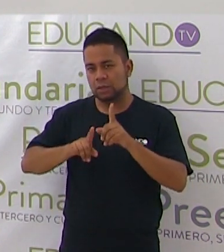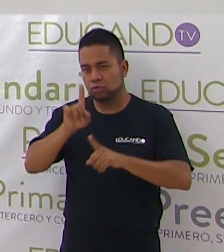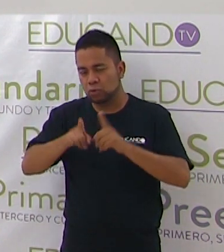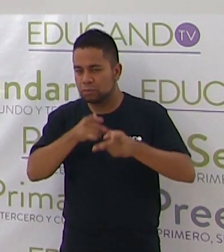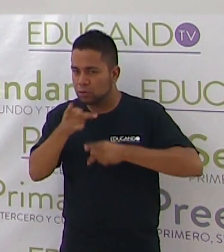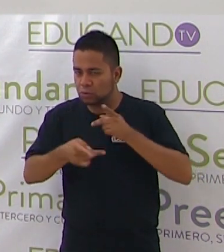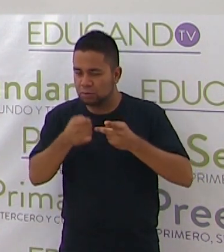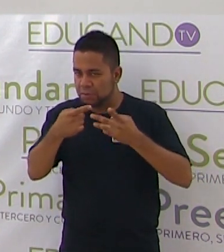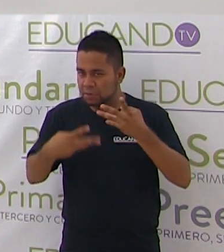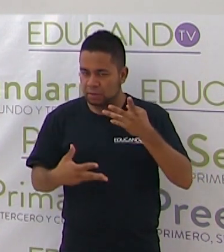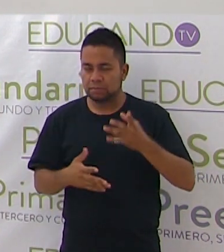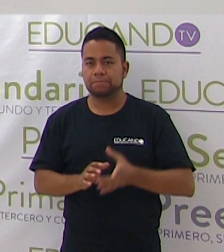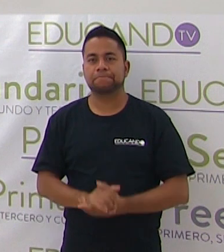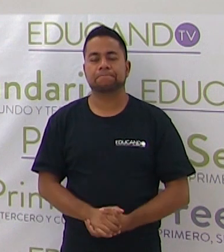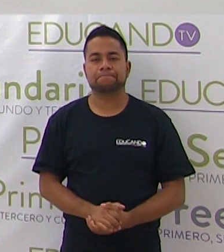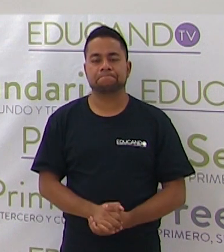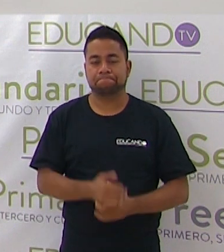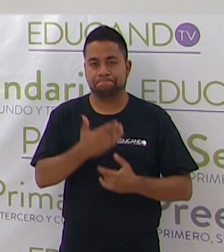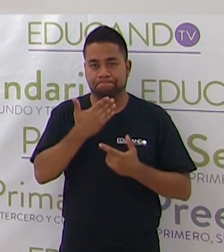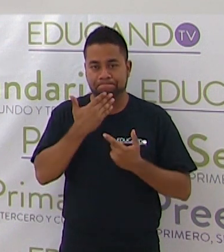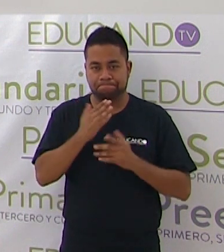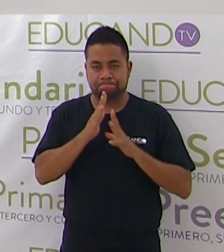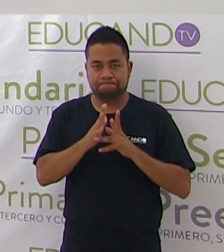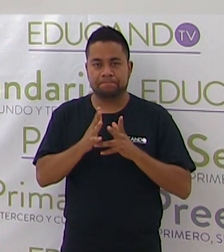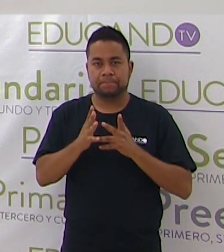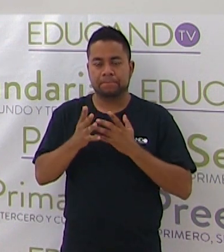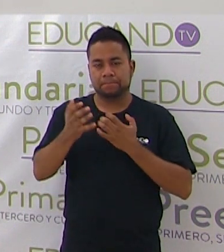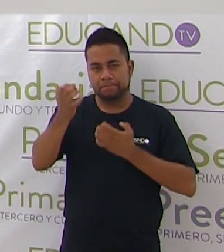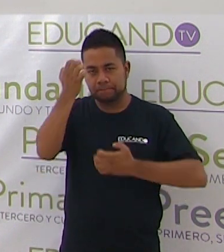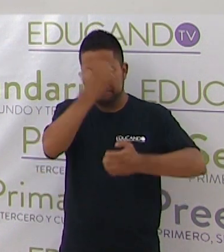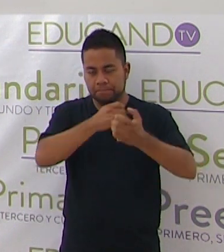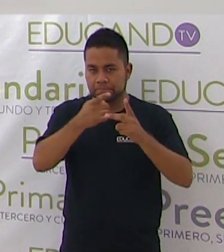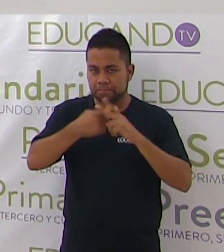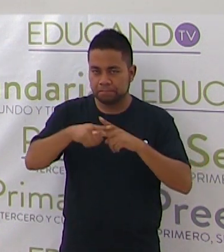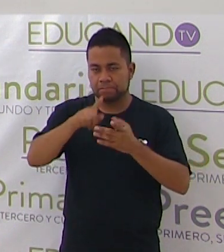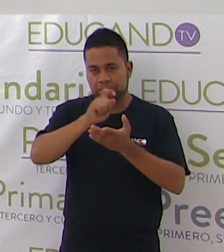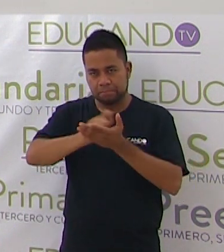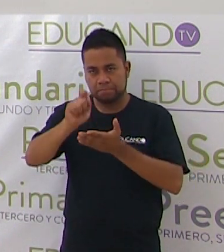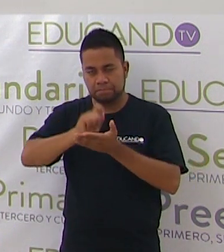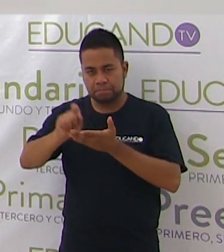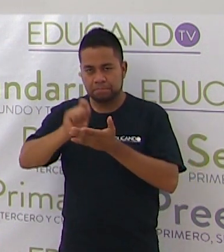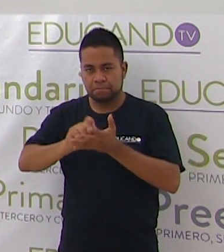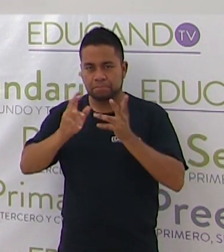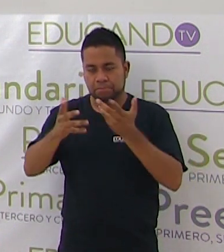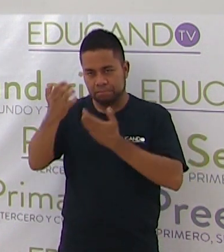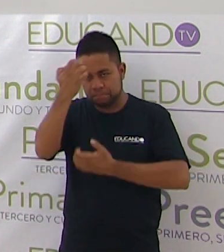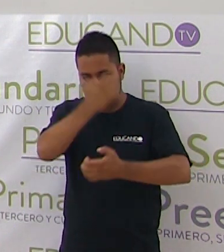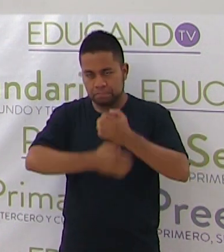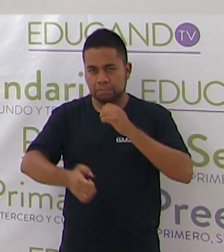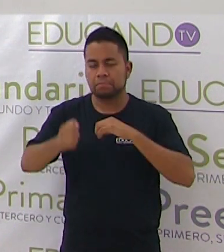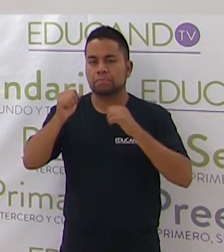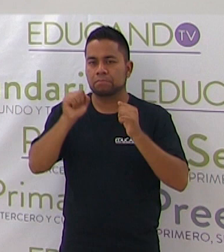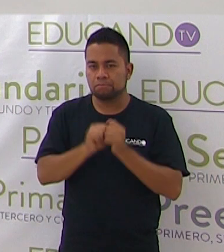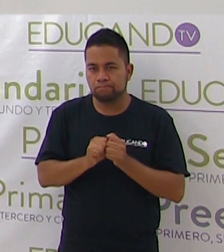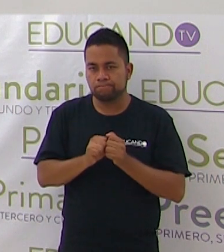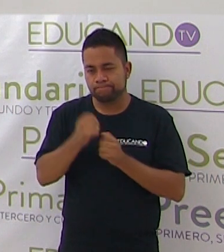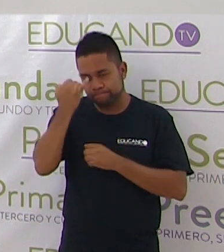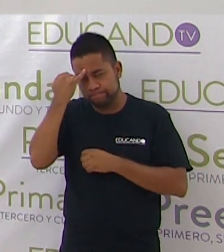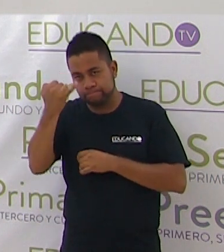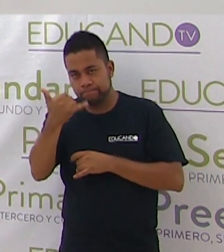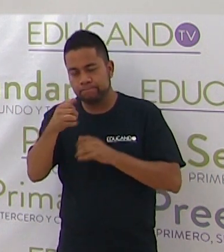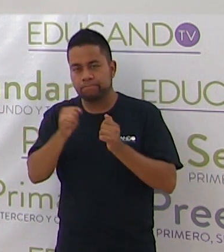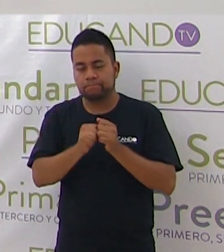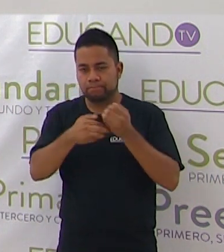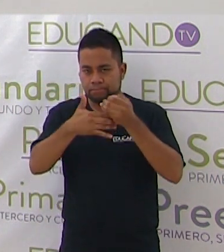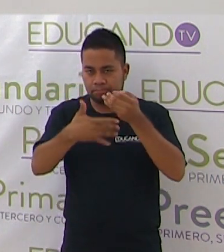Bueno, ya analizamos ese texto a partir de una introducción de la tesis y del